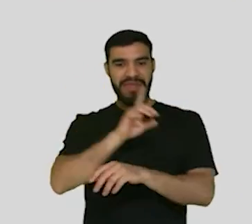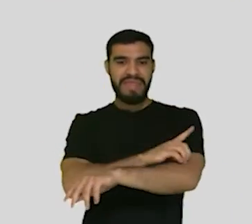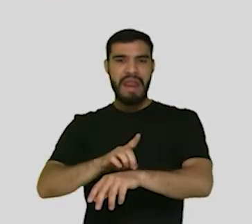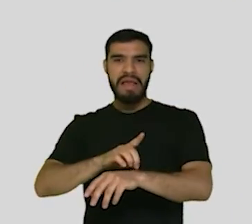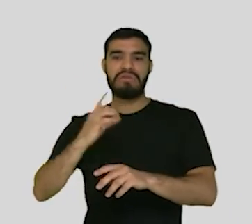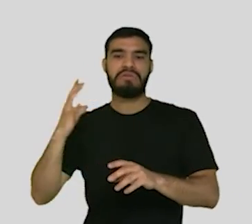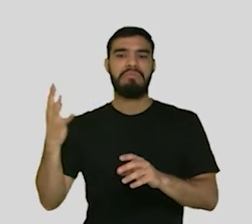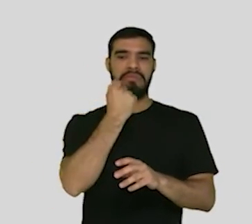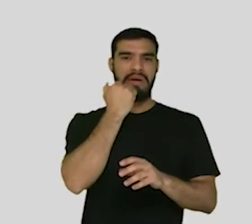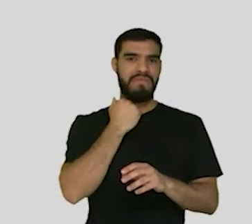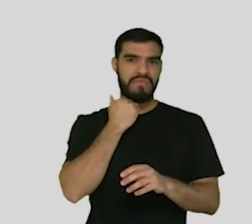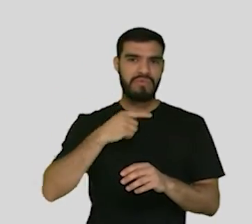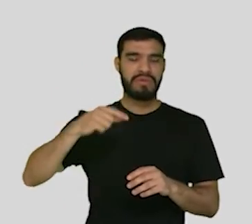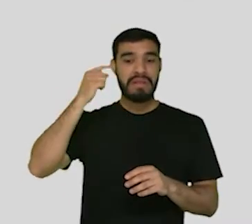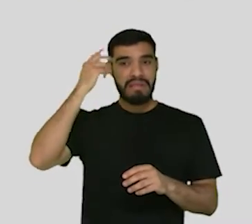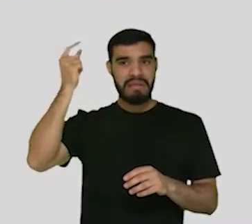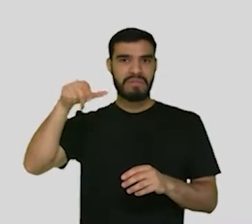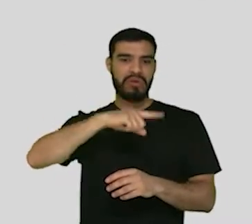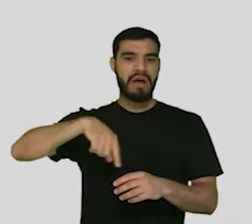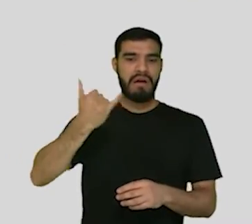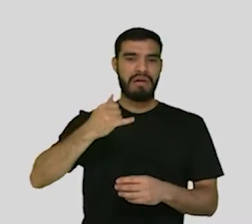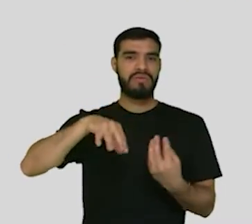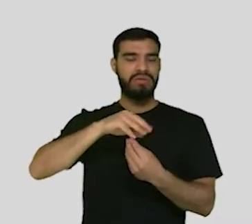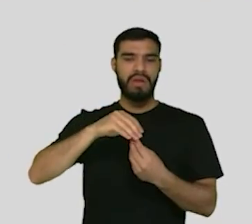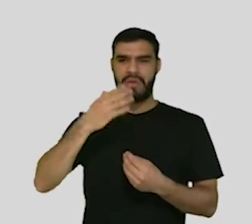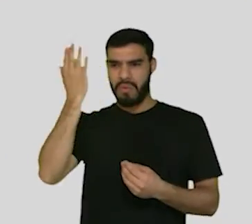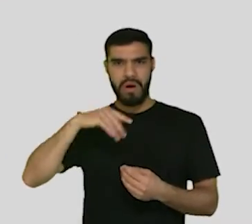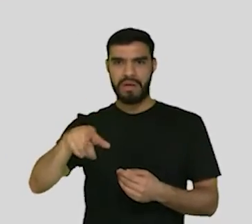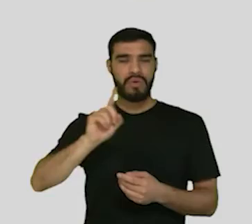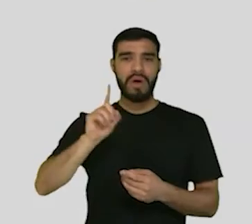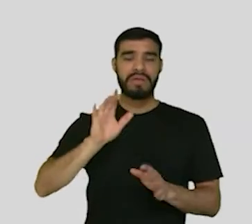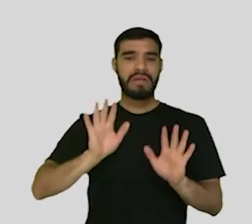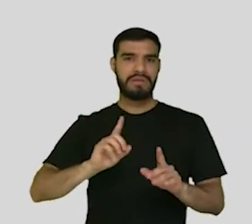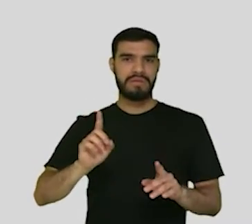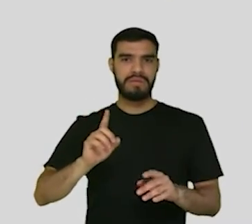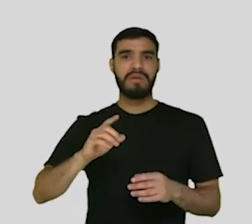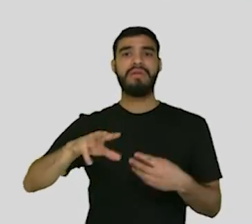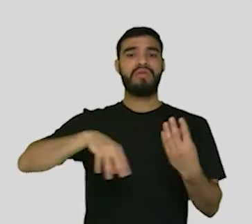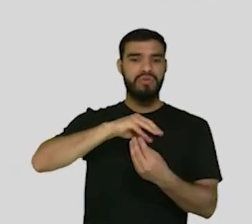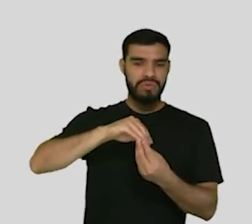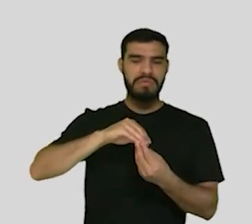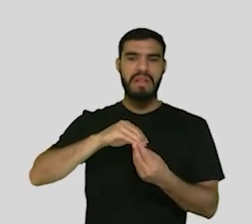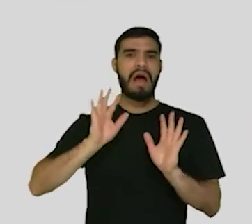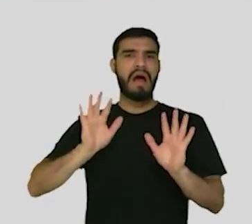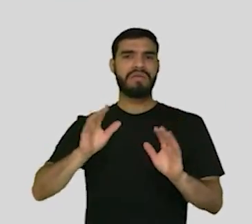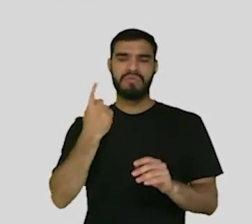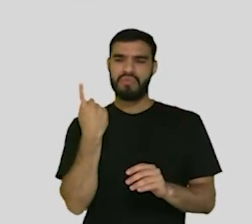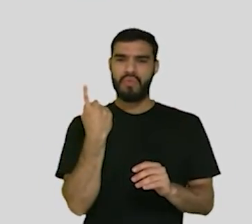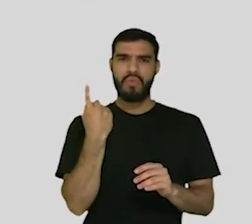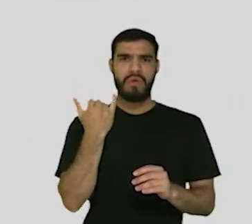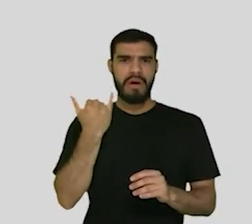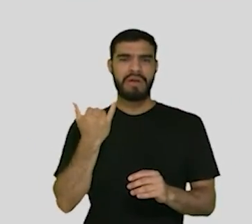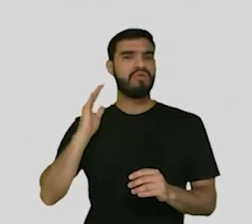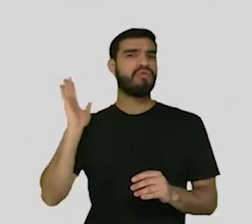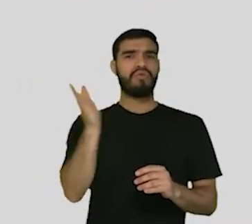pete modelo de sociedad añete jape doy no iriba allá pa jate cupe sociedad pe pete genda aceite yo yero viaba